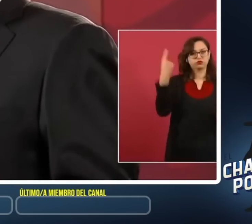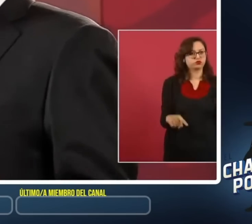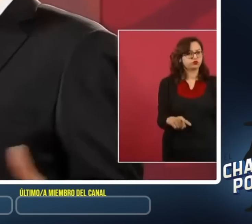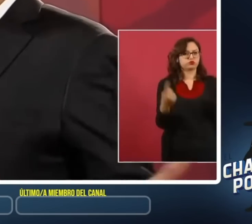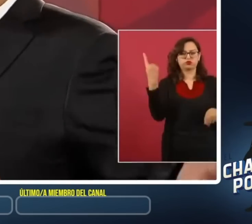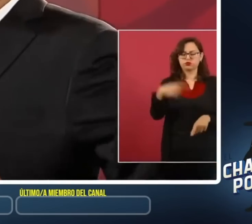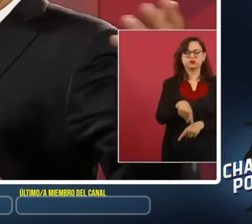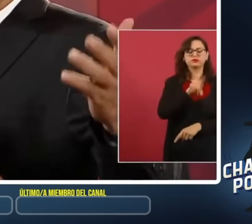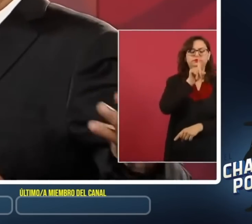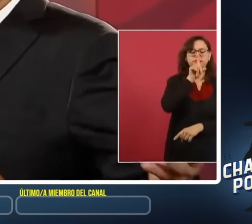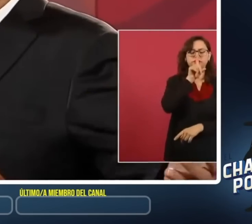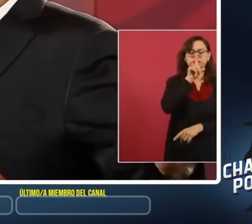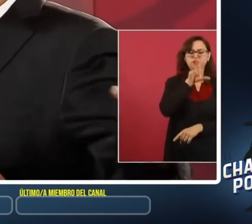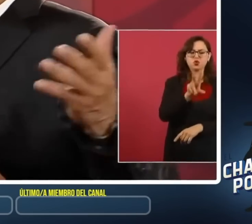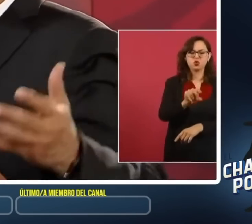Pero